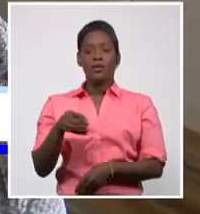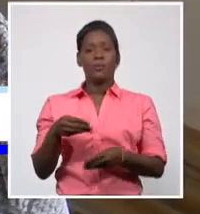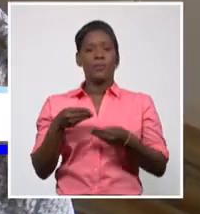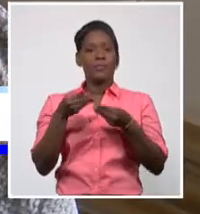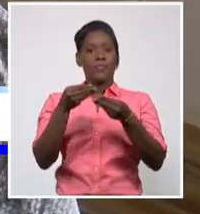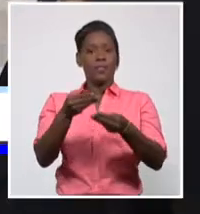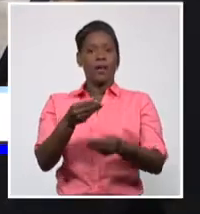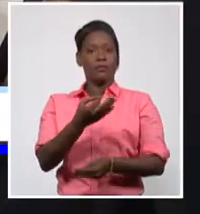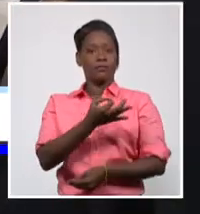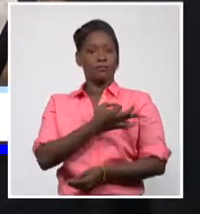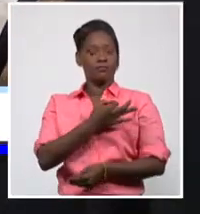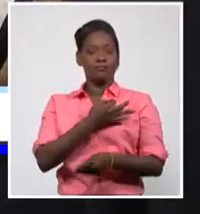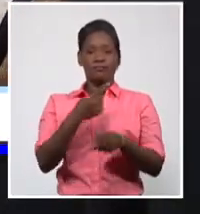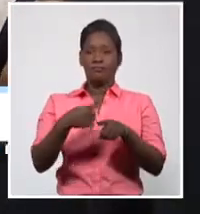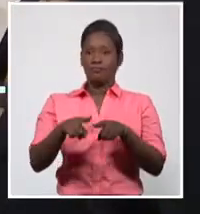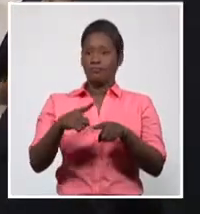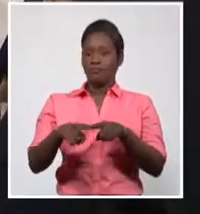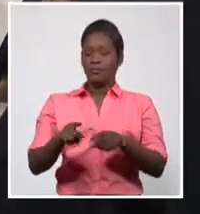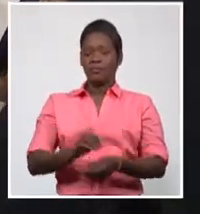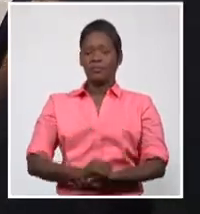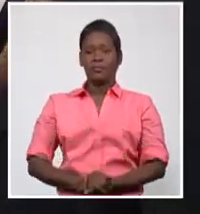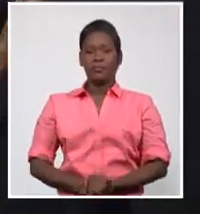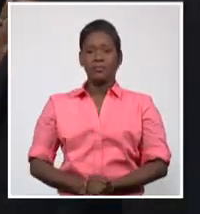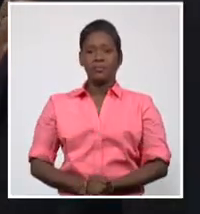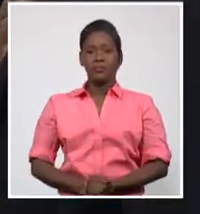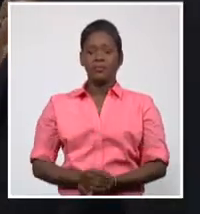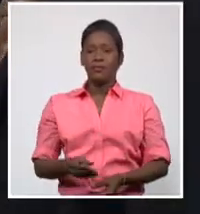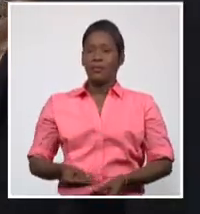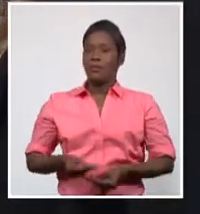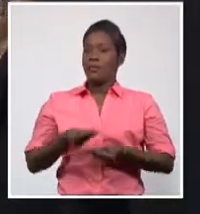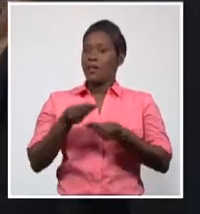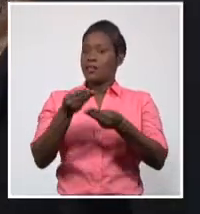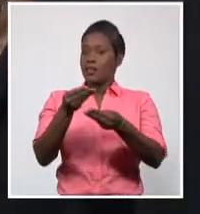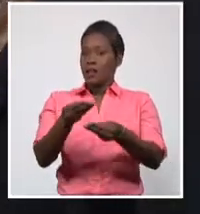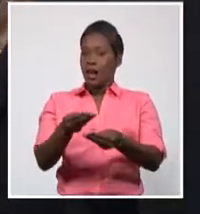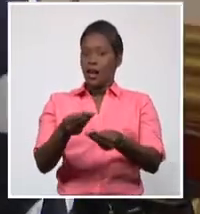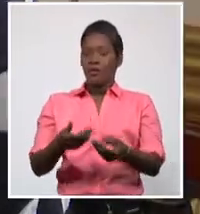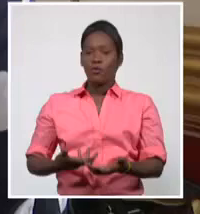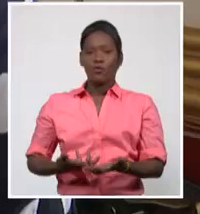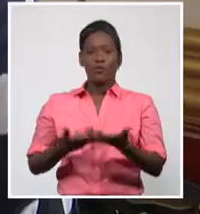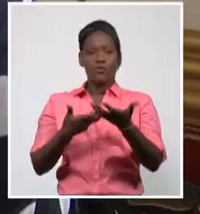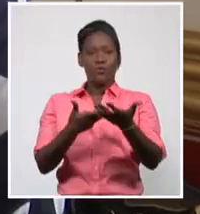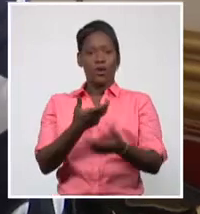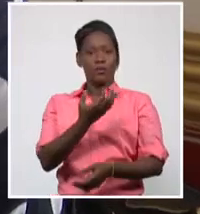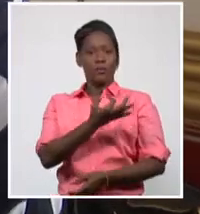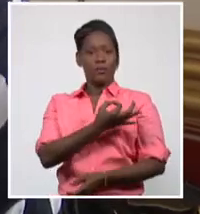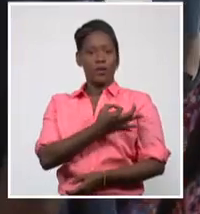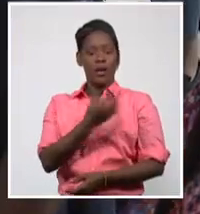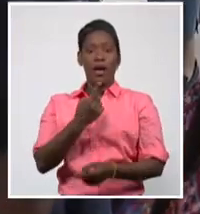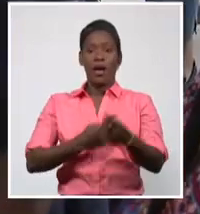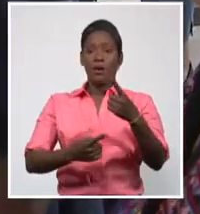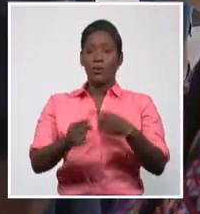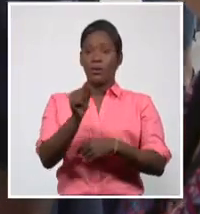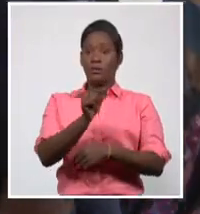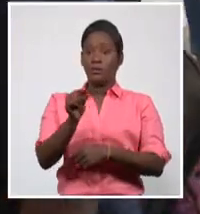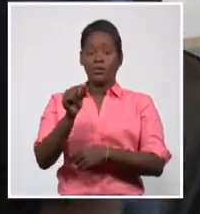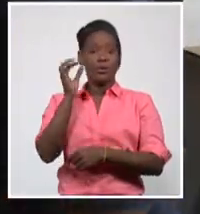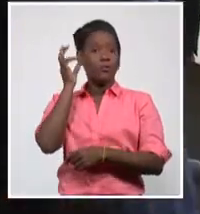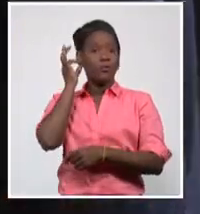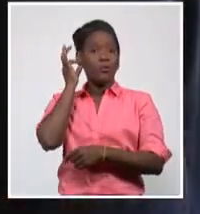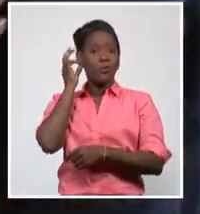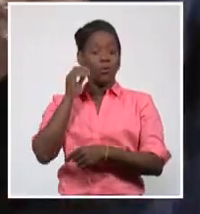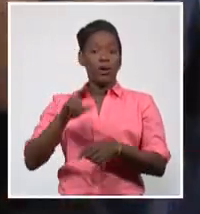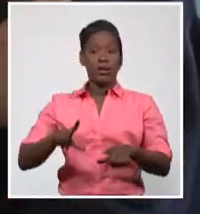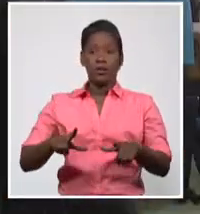esta ceremonia. Se entregaron aquí las órdenes Mariana Grajales y Ana Betancourt a cubanas con una destacada trayectoria